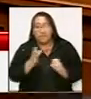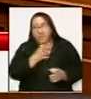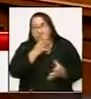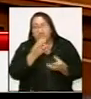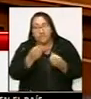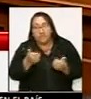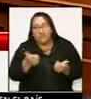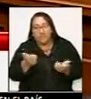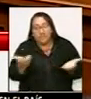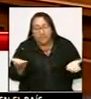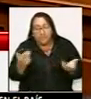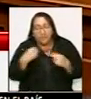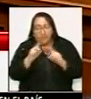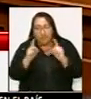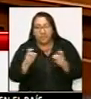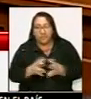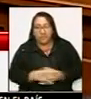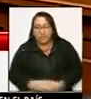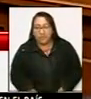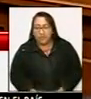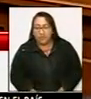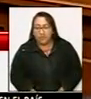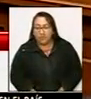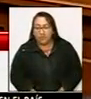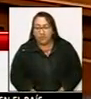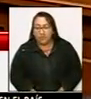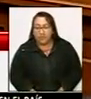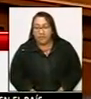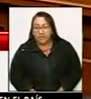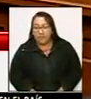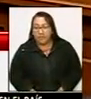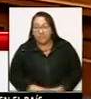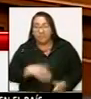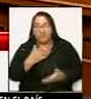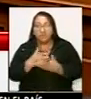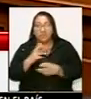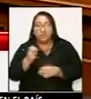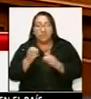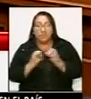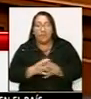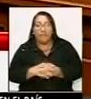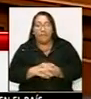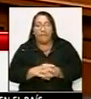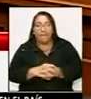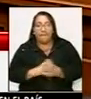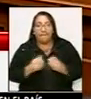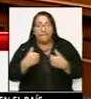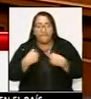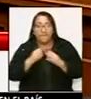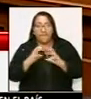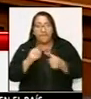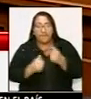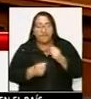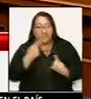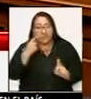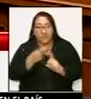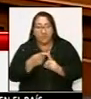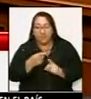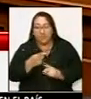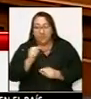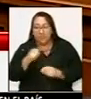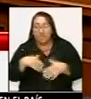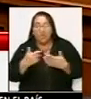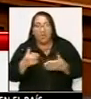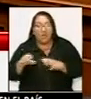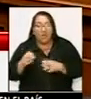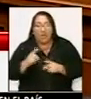muy bien? Por eso la pregunta, si es un problema presupuestal, si tenemos claro cuál es la meta y si